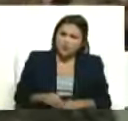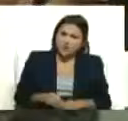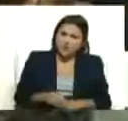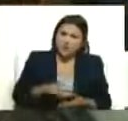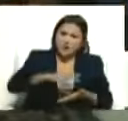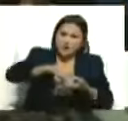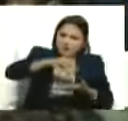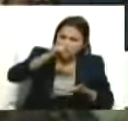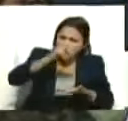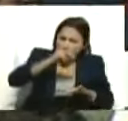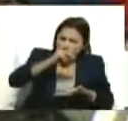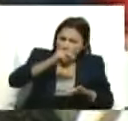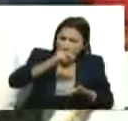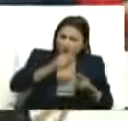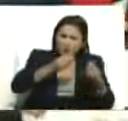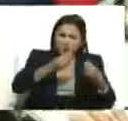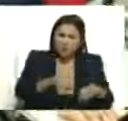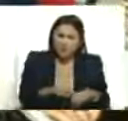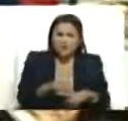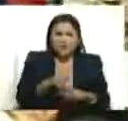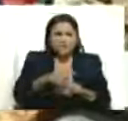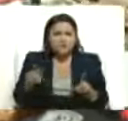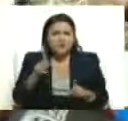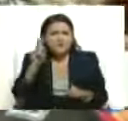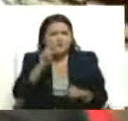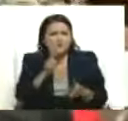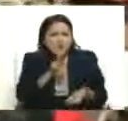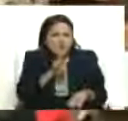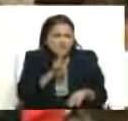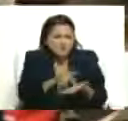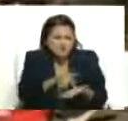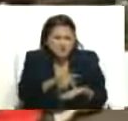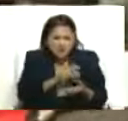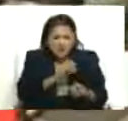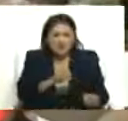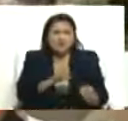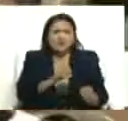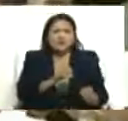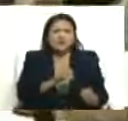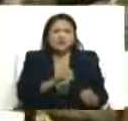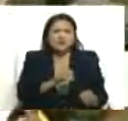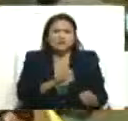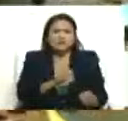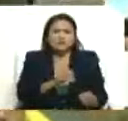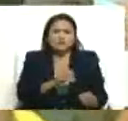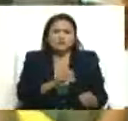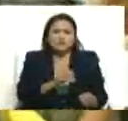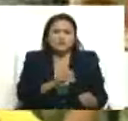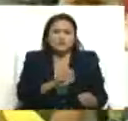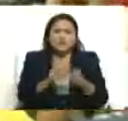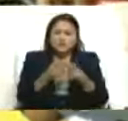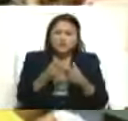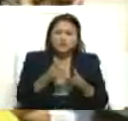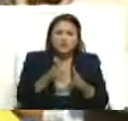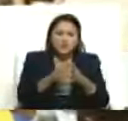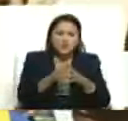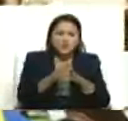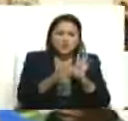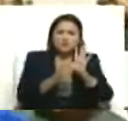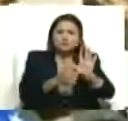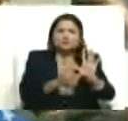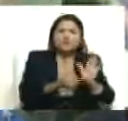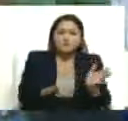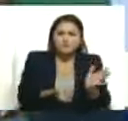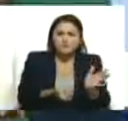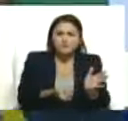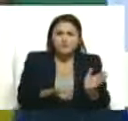París, donde hicieron un juicio y no invitaron a uno de los dolientes que era Venezuela? Y se presentó Estados Unidos